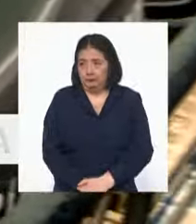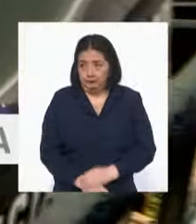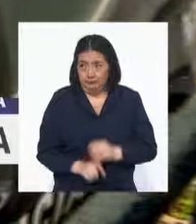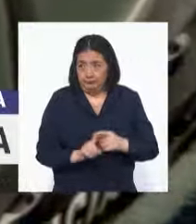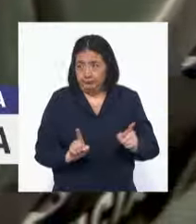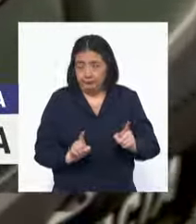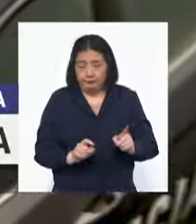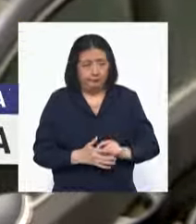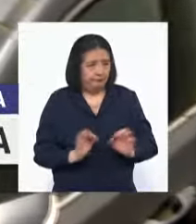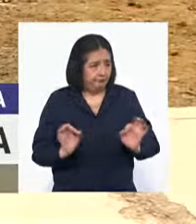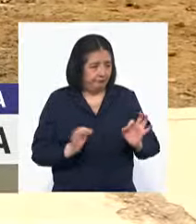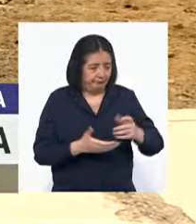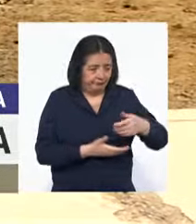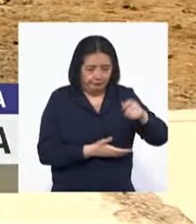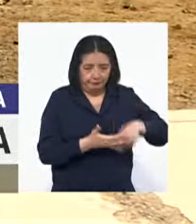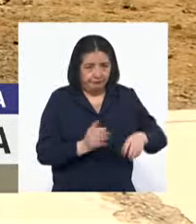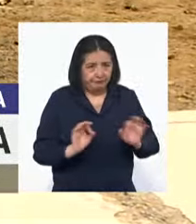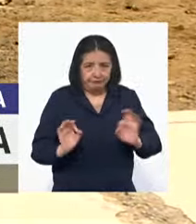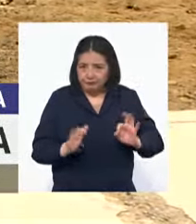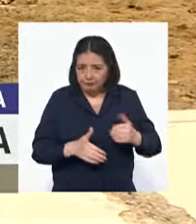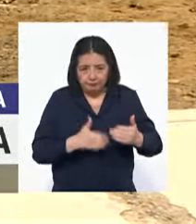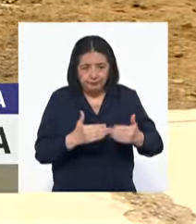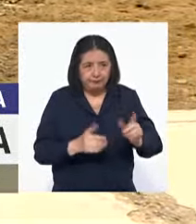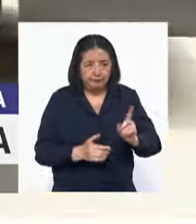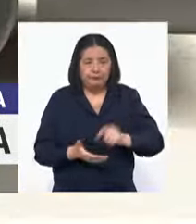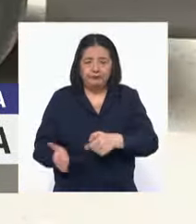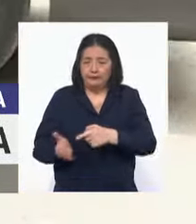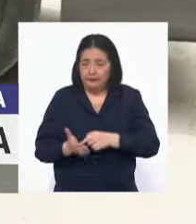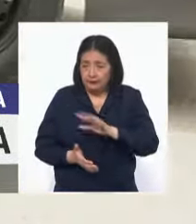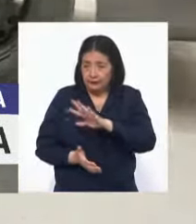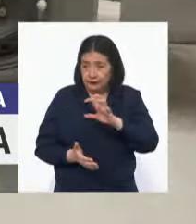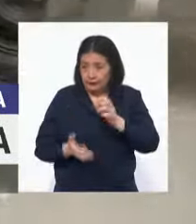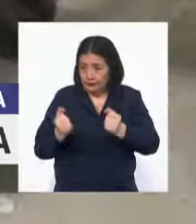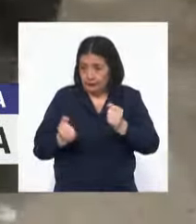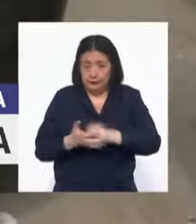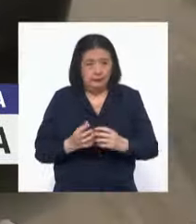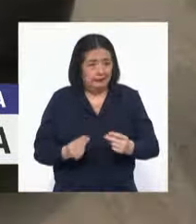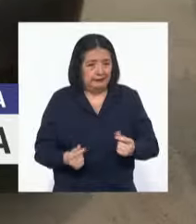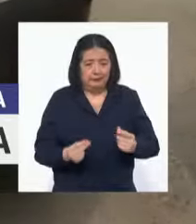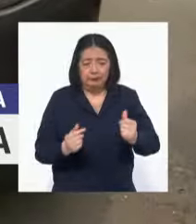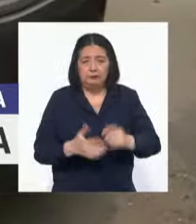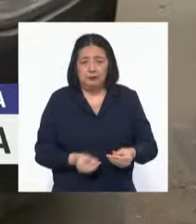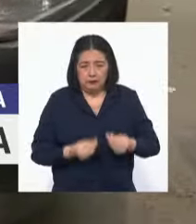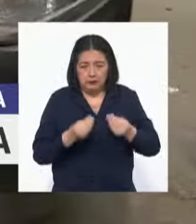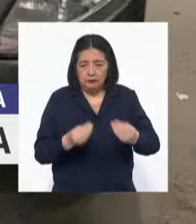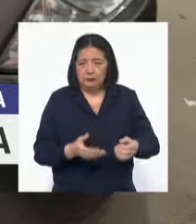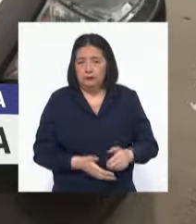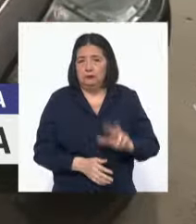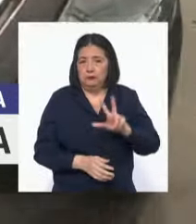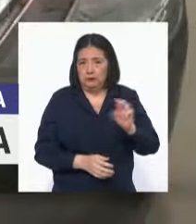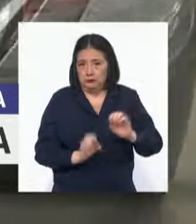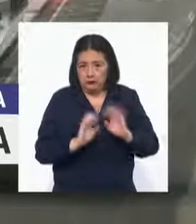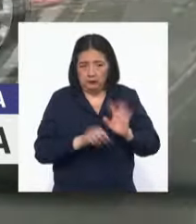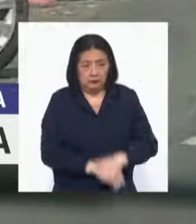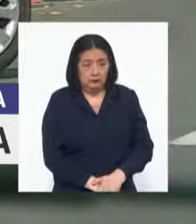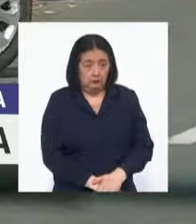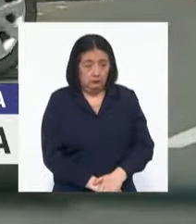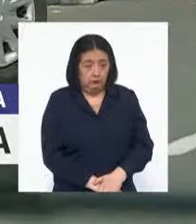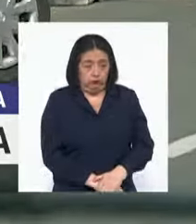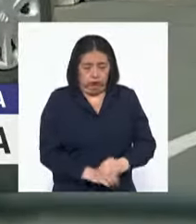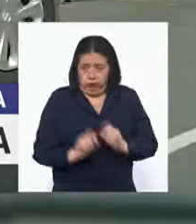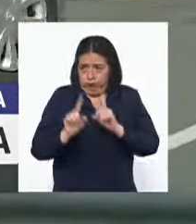embargo, ninguna contratación salió adelante, pues exigía que las 500 unidades fuesen entregadas en casi 30 días, según